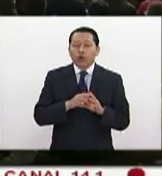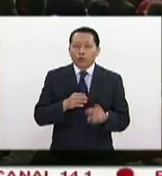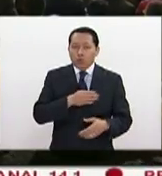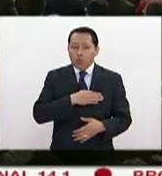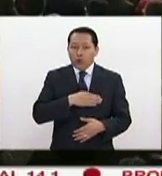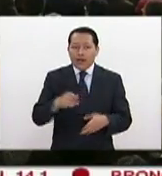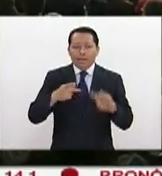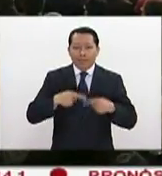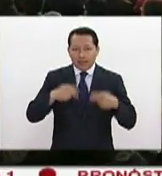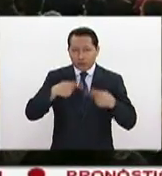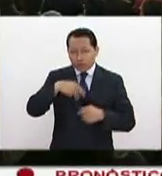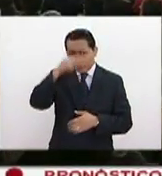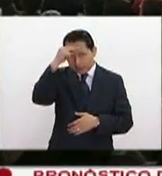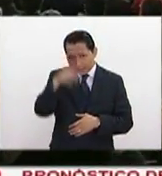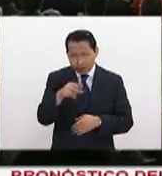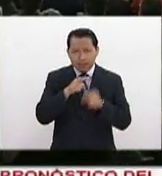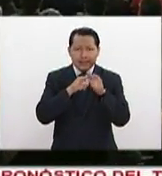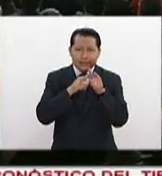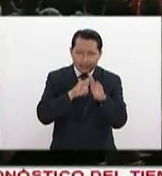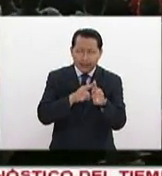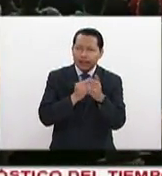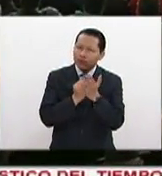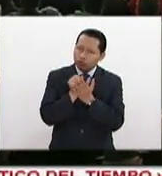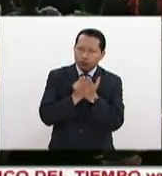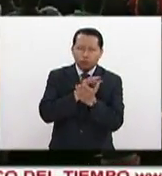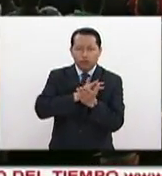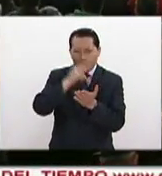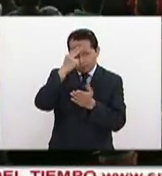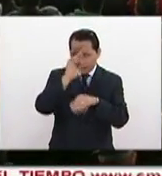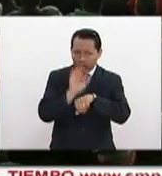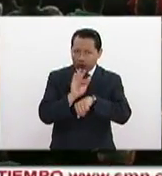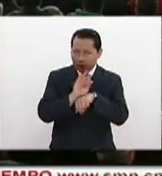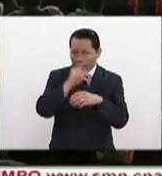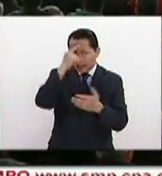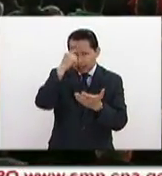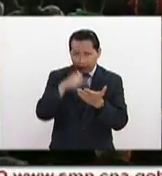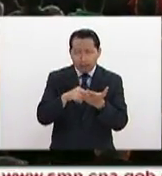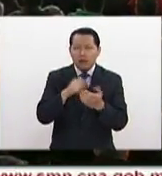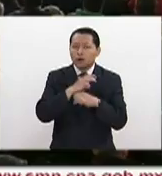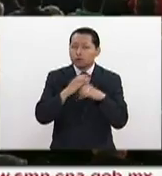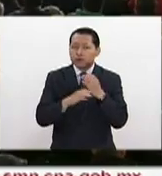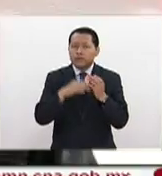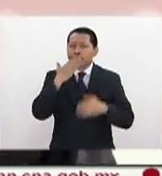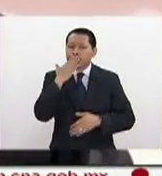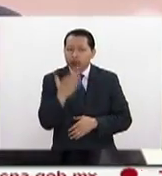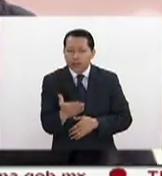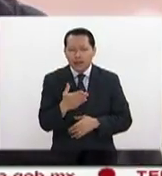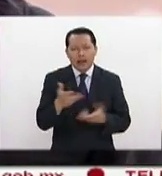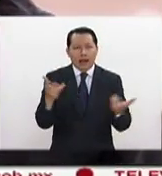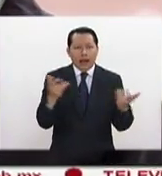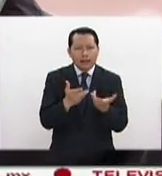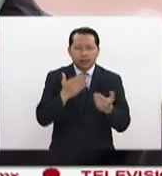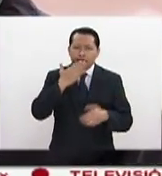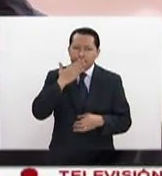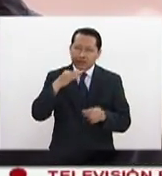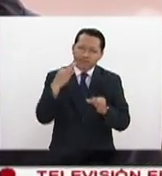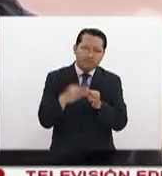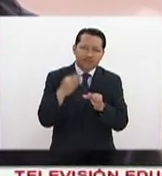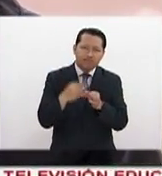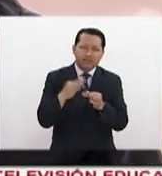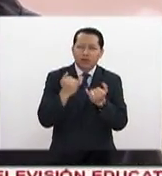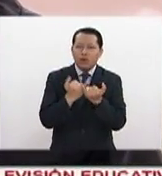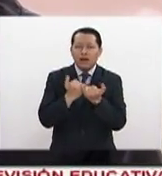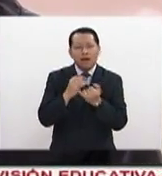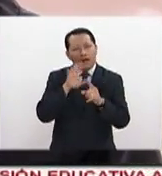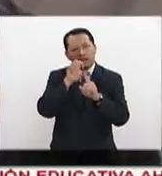buenos mexicanos sigamos apostando por México, creyendo en las buenas cosas, en lo que se ha hecho bien, en lo que se